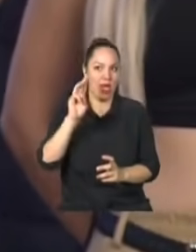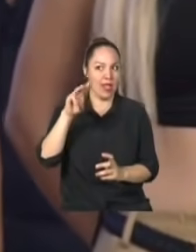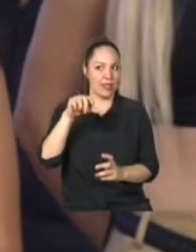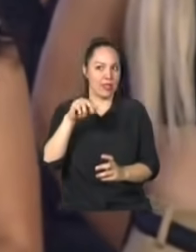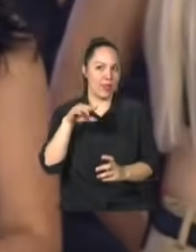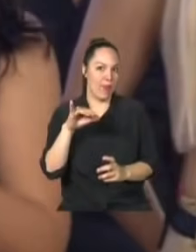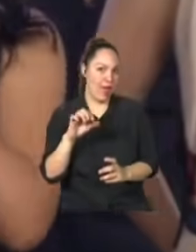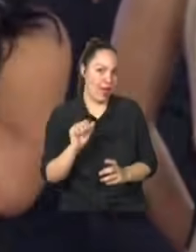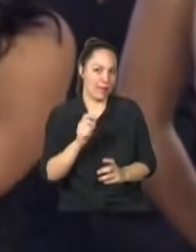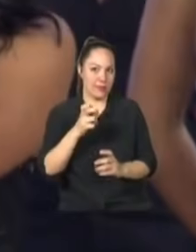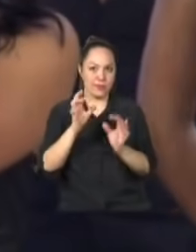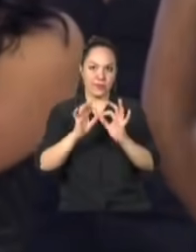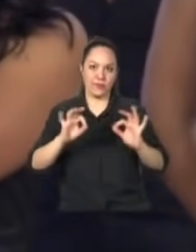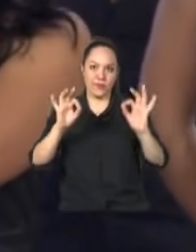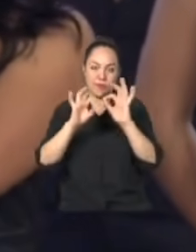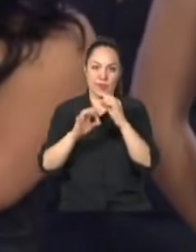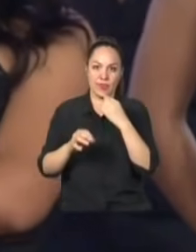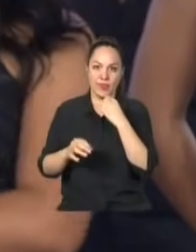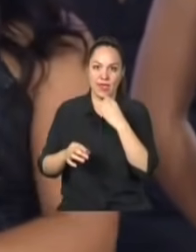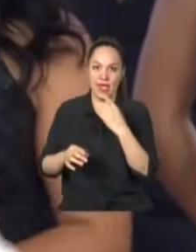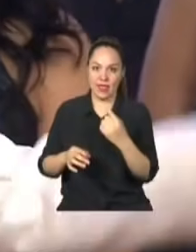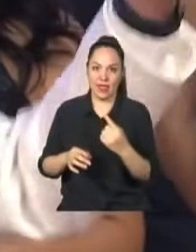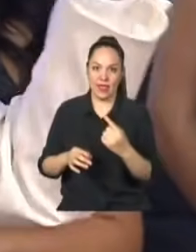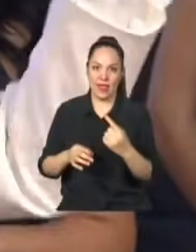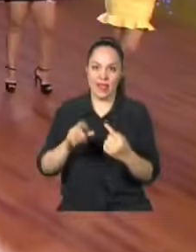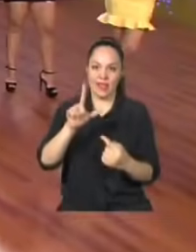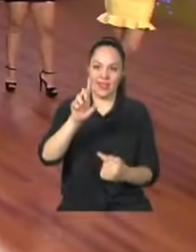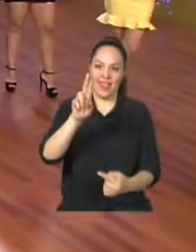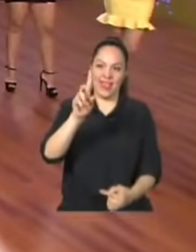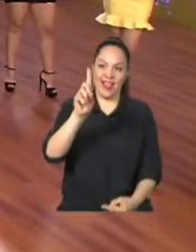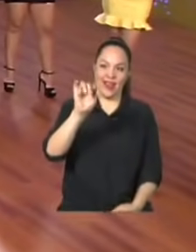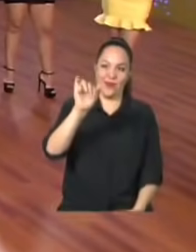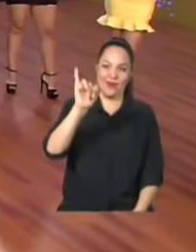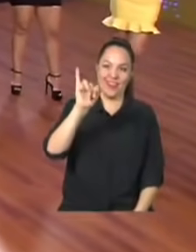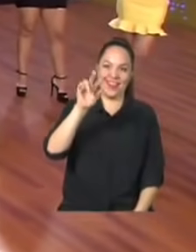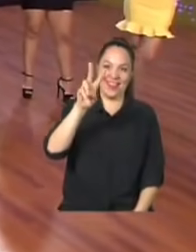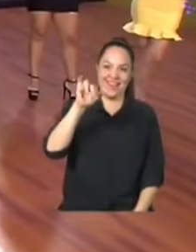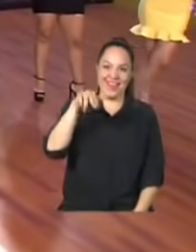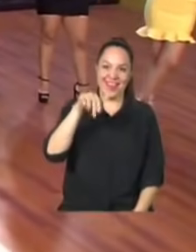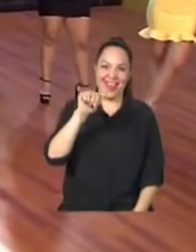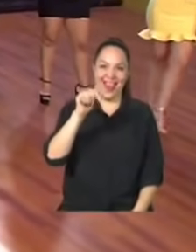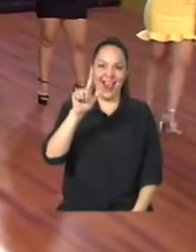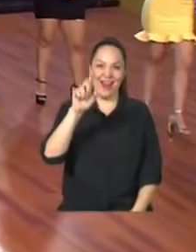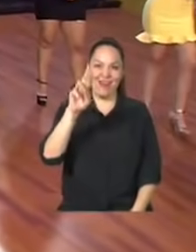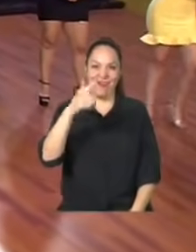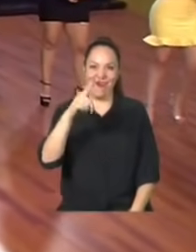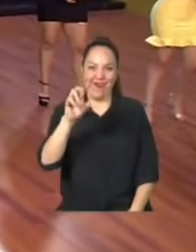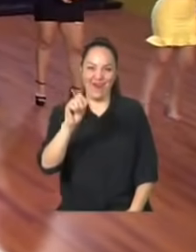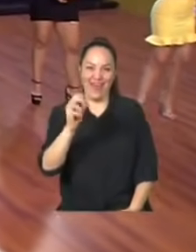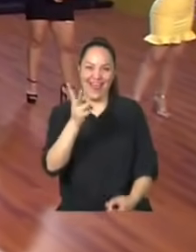importante decirles que está con nosotros Ludivina Lugo.